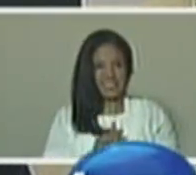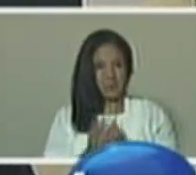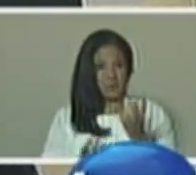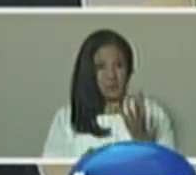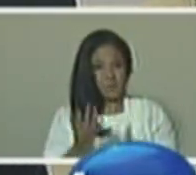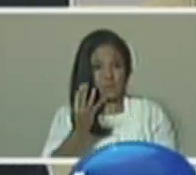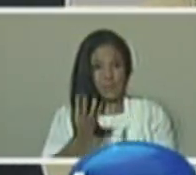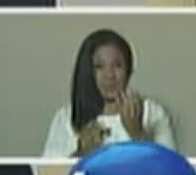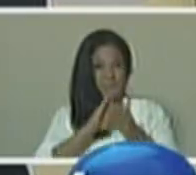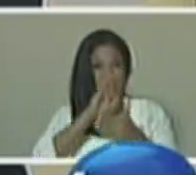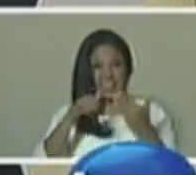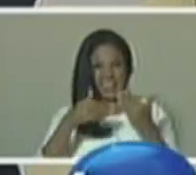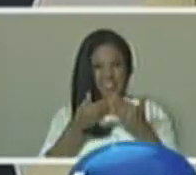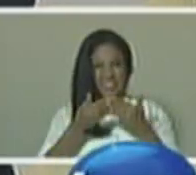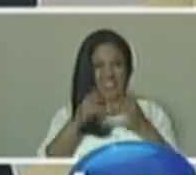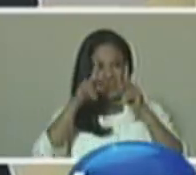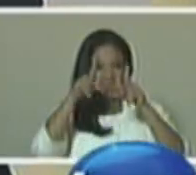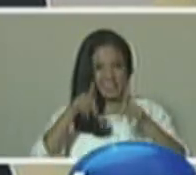fuego